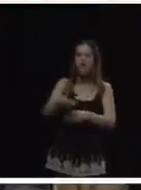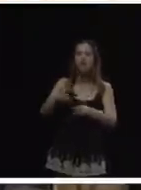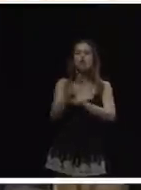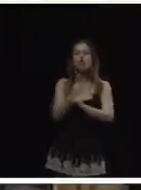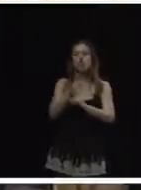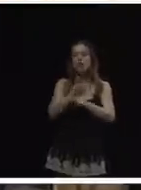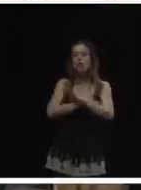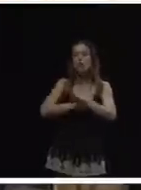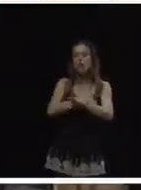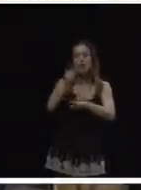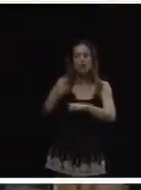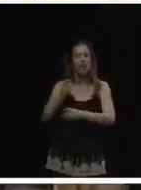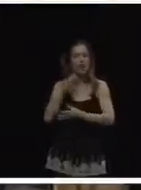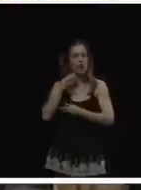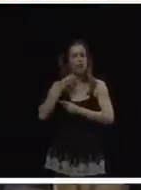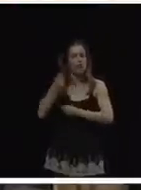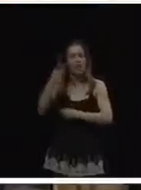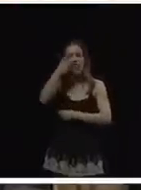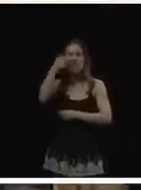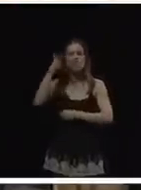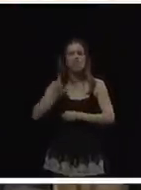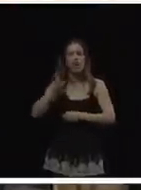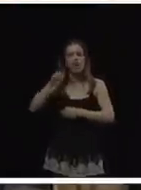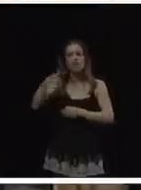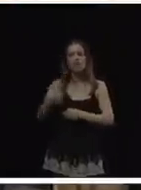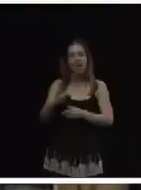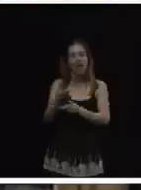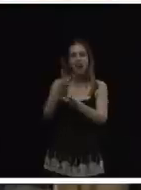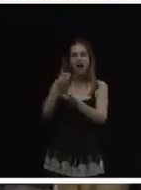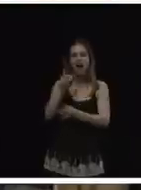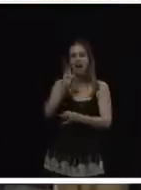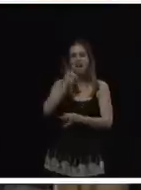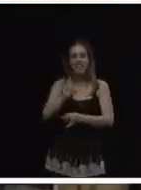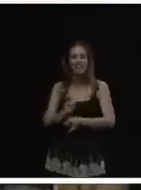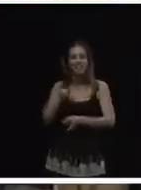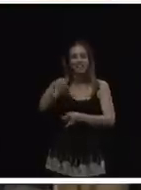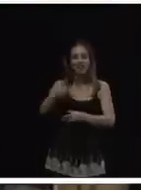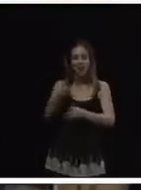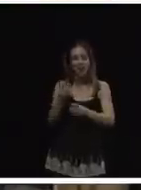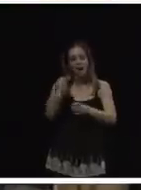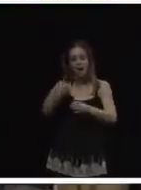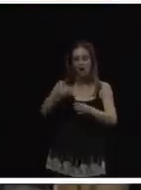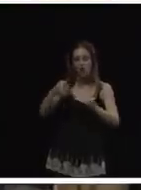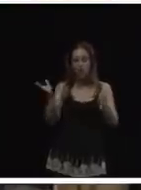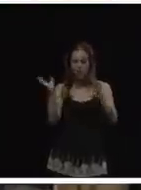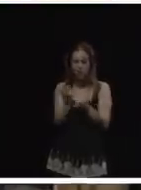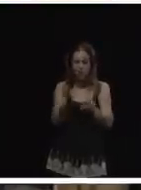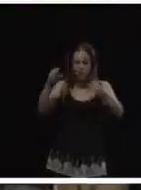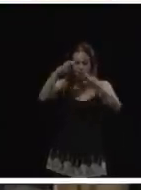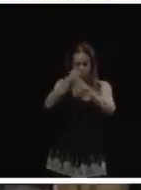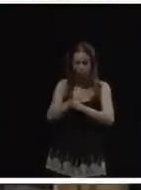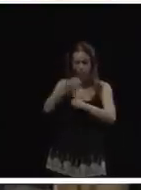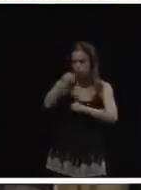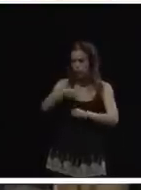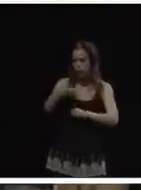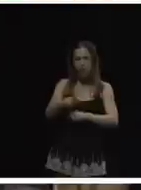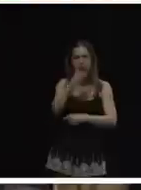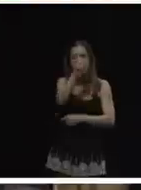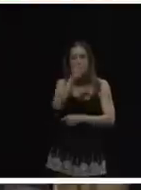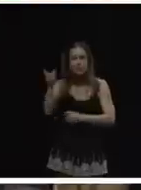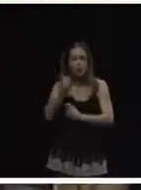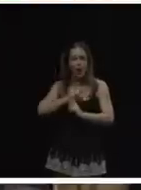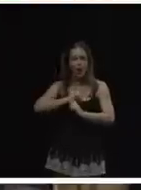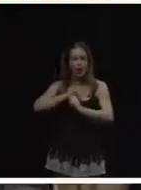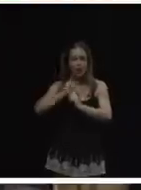las eléctricas, que no le debiese nada a los fondos buitres y que le debiese todo a la gente. Os va a sonar atópico, pero